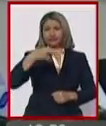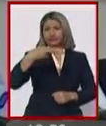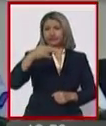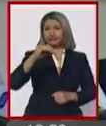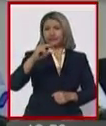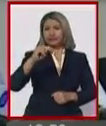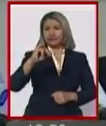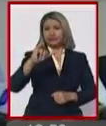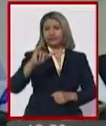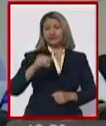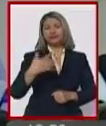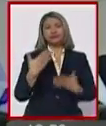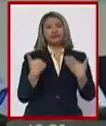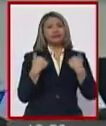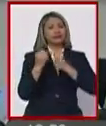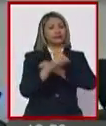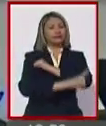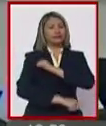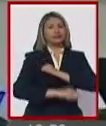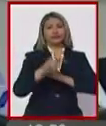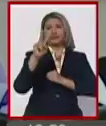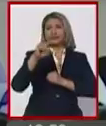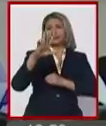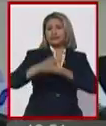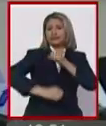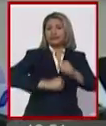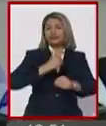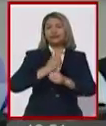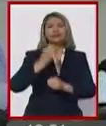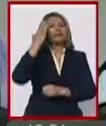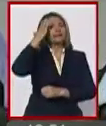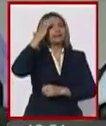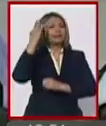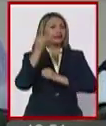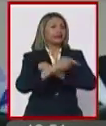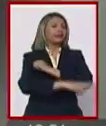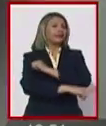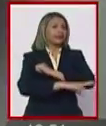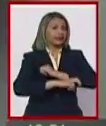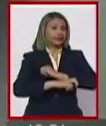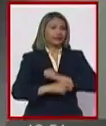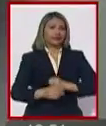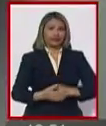Beltrán Soto, que tiene una condena de 25 años por robo agravado,